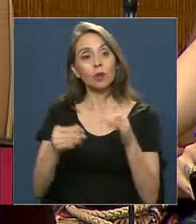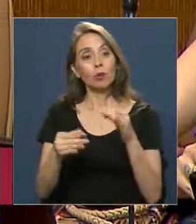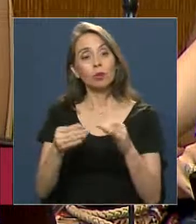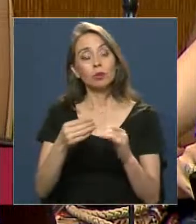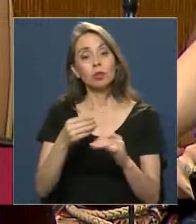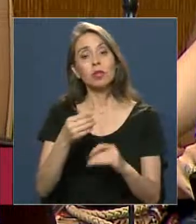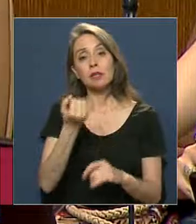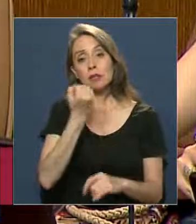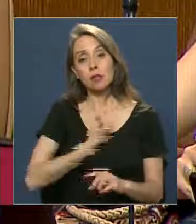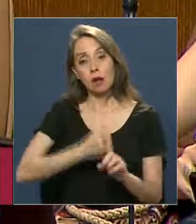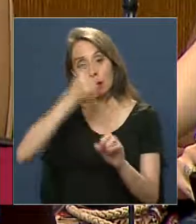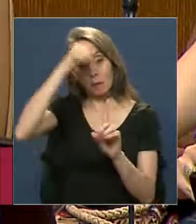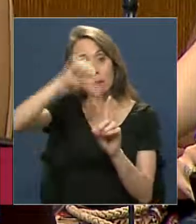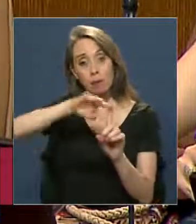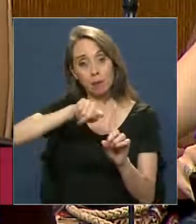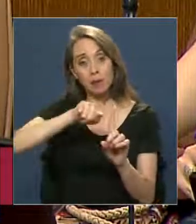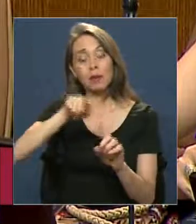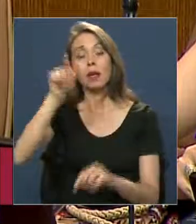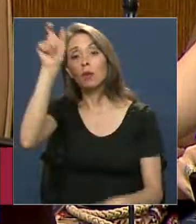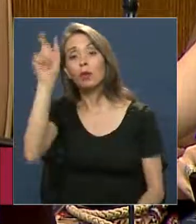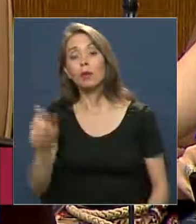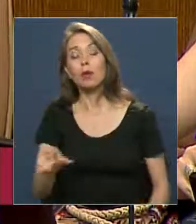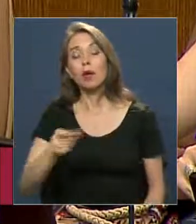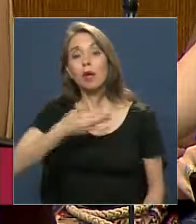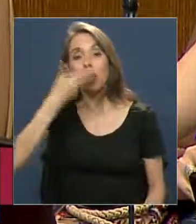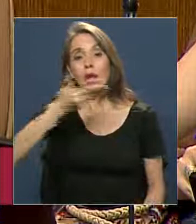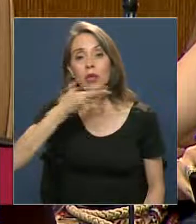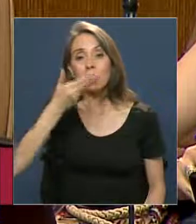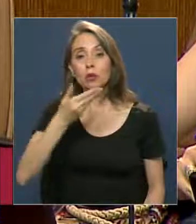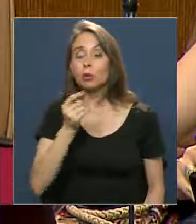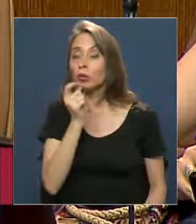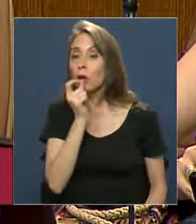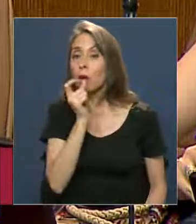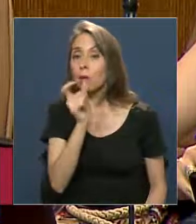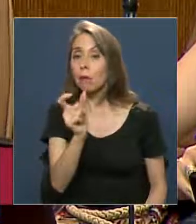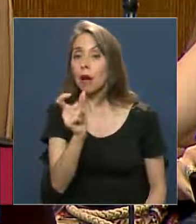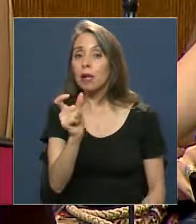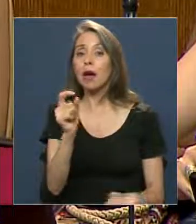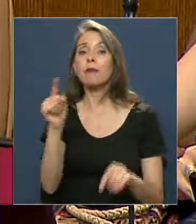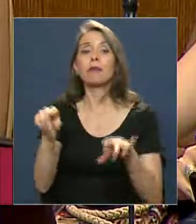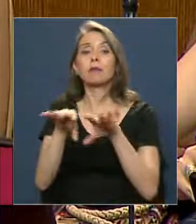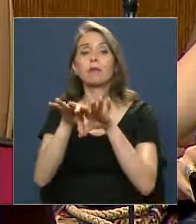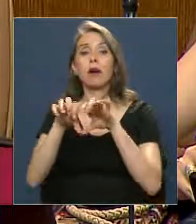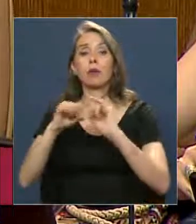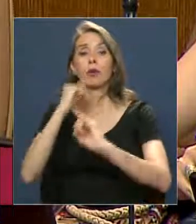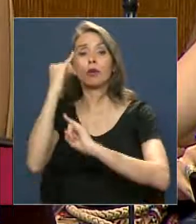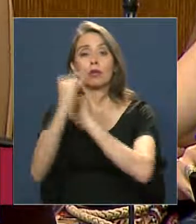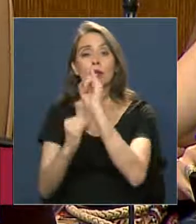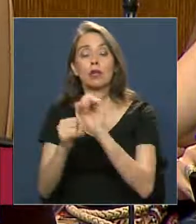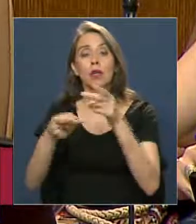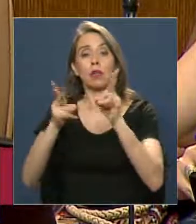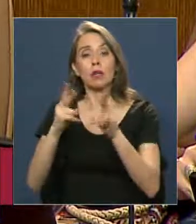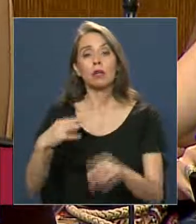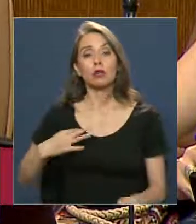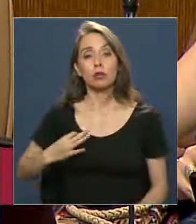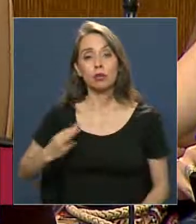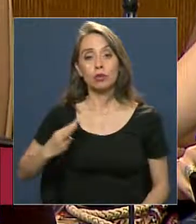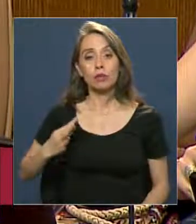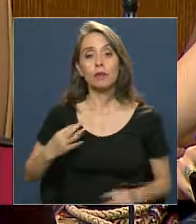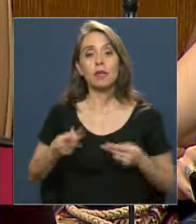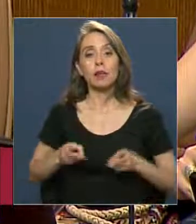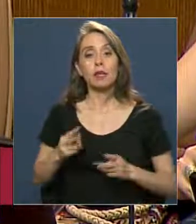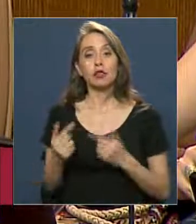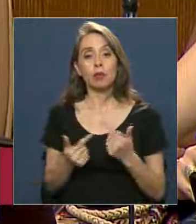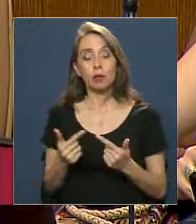país aquellos discursos que, conforme a la terminología del Pacto Internacional de Derechos Civiles y Políticos